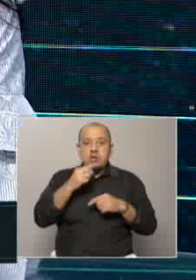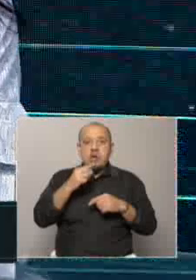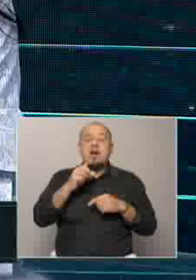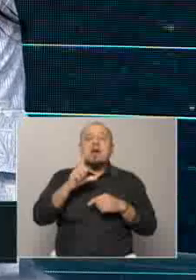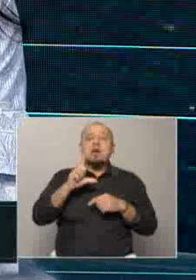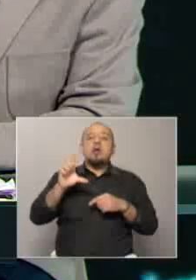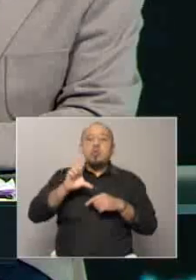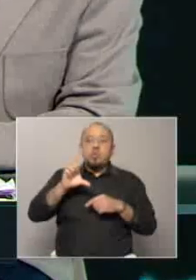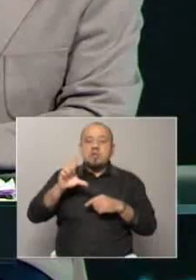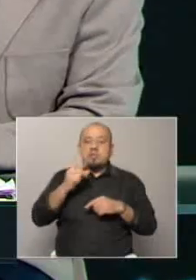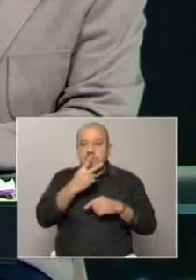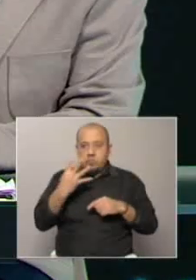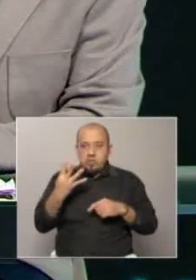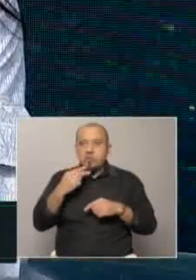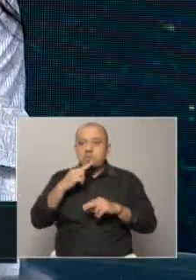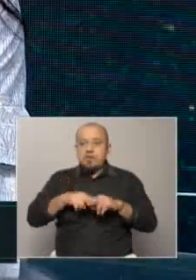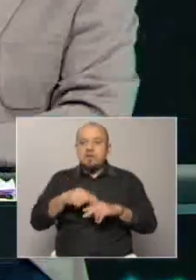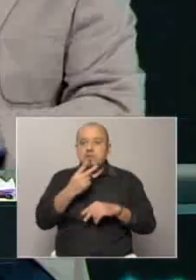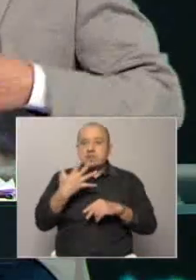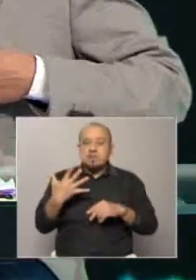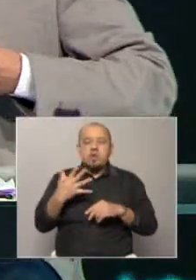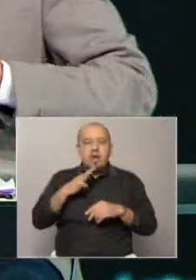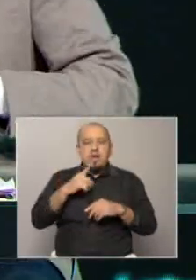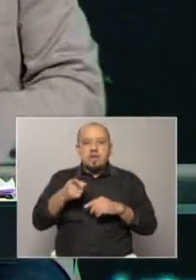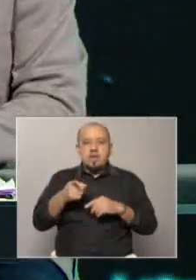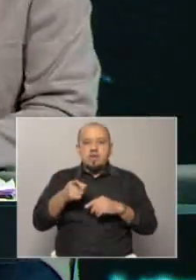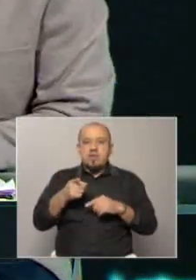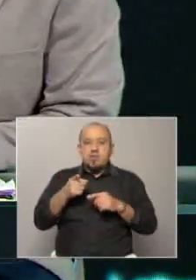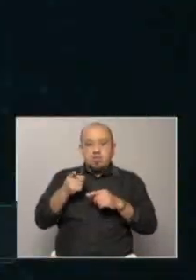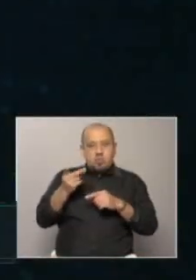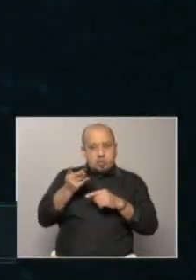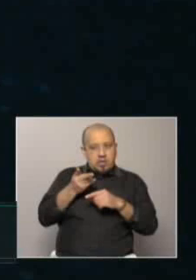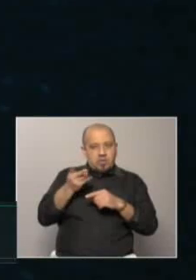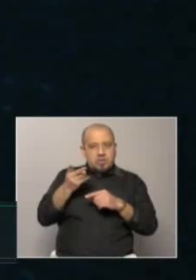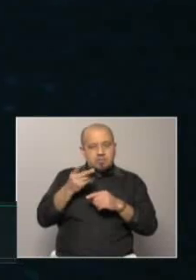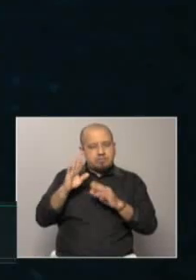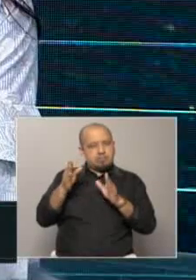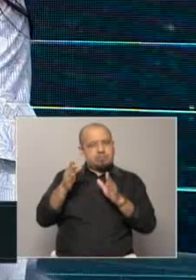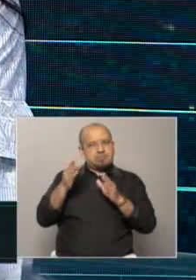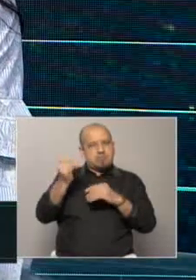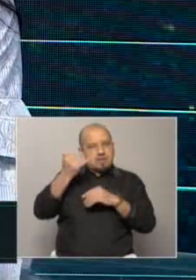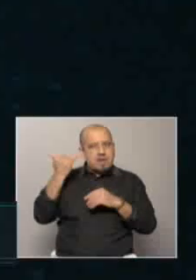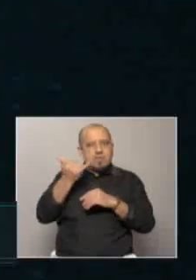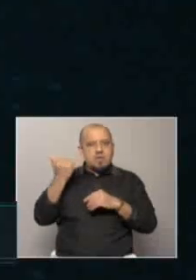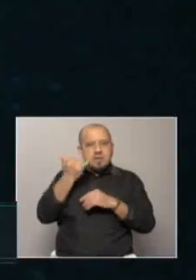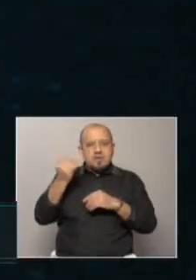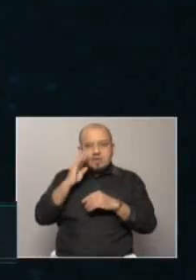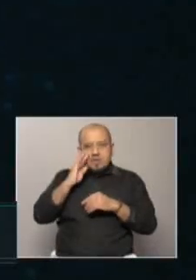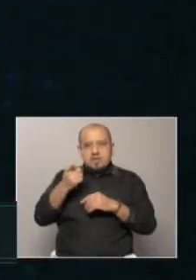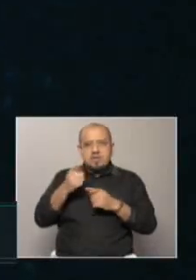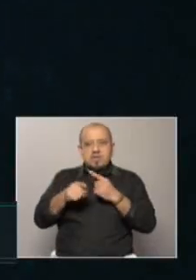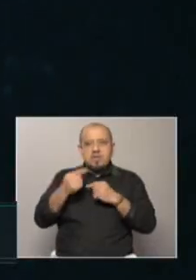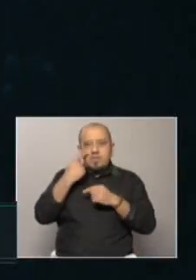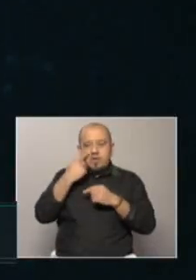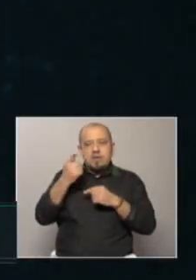perdón. Y martes. Lunes y martes. Lunes 24 y martes 25. Exactamente. Tenemos una prueba de que ustedes se conocen desde hace mucho tiempo. Y es una prueba de